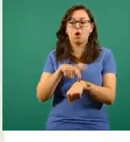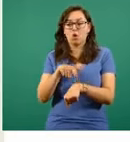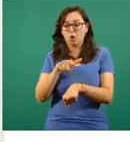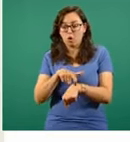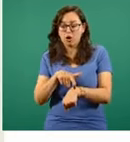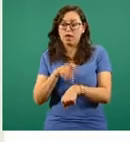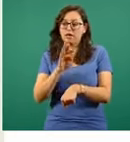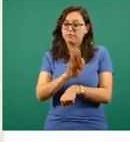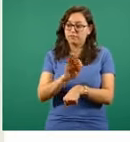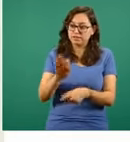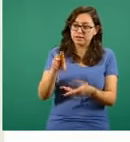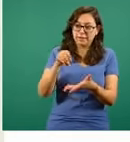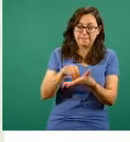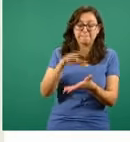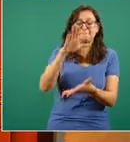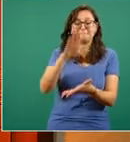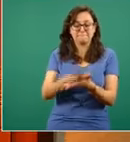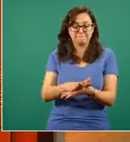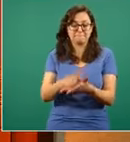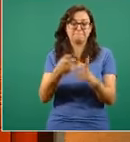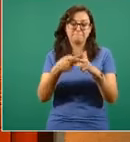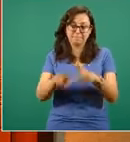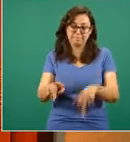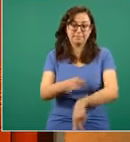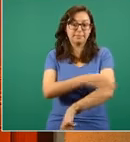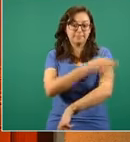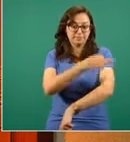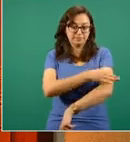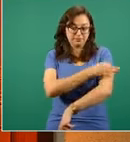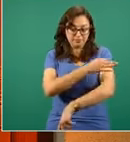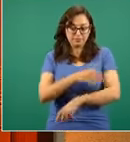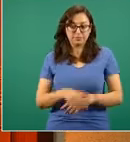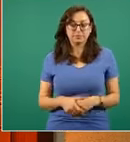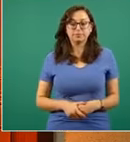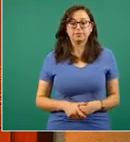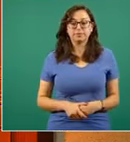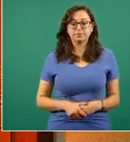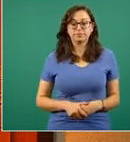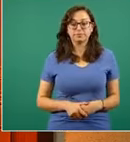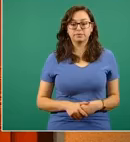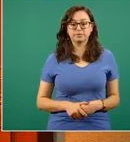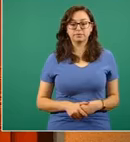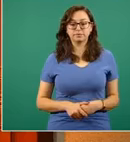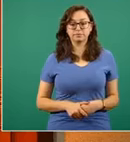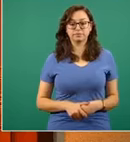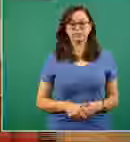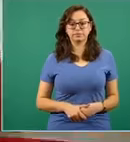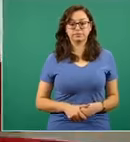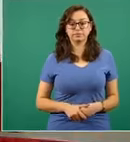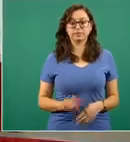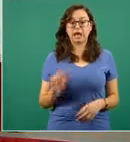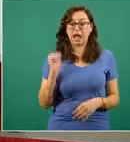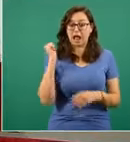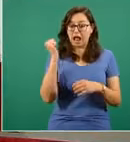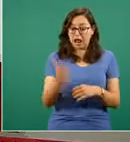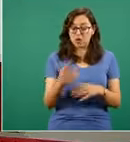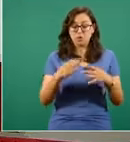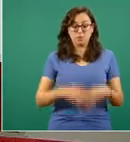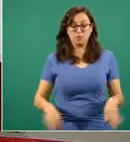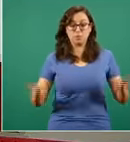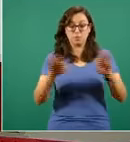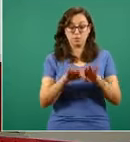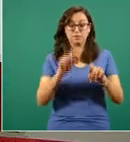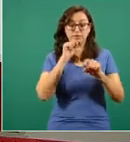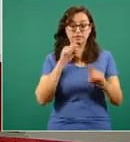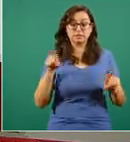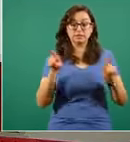hora a recibir la vacuna. Y algo que también es importante comentar es que se ha dicho mucho que obviamente